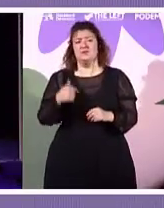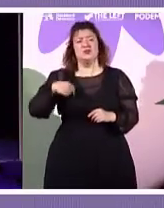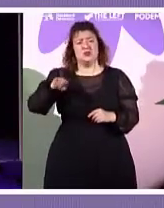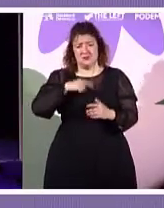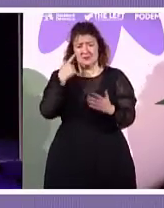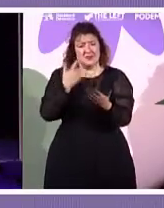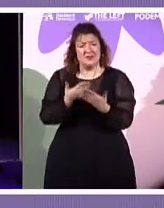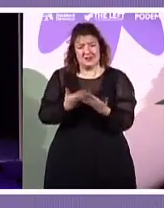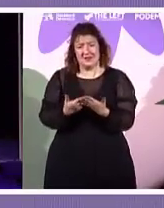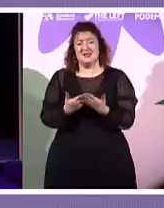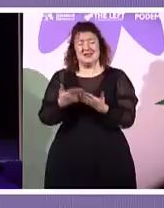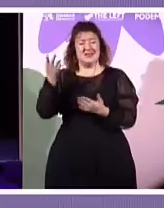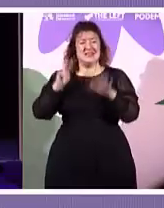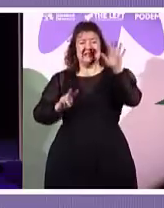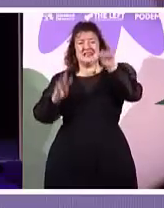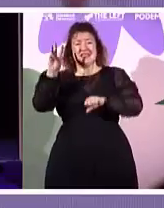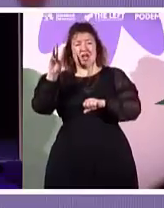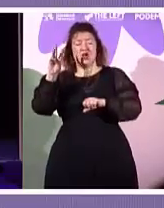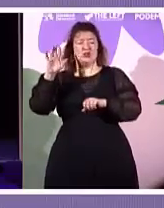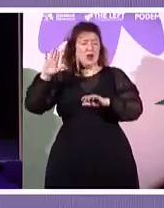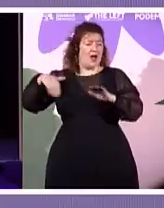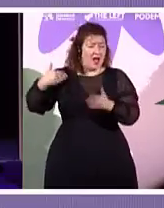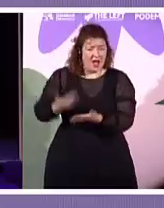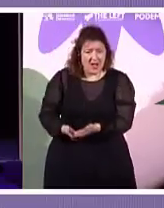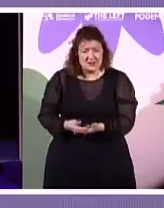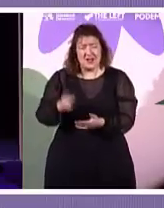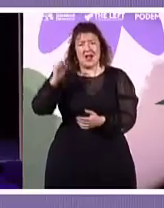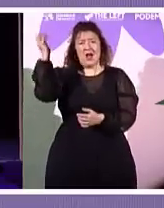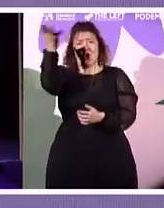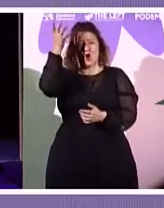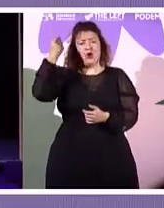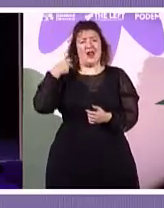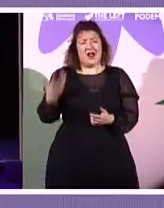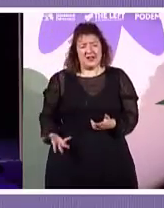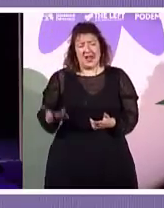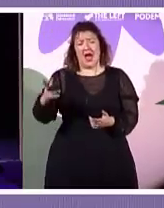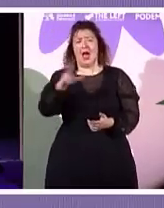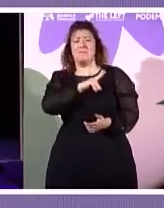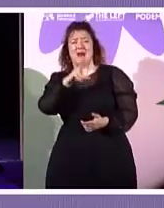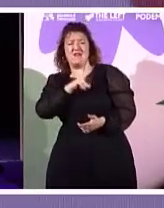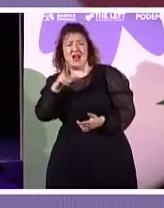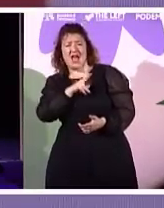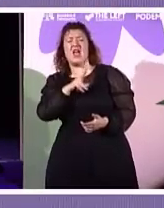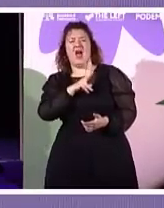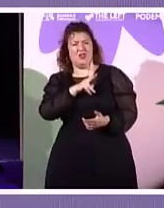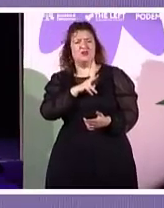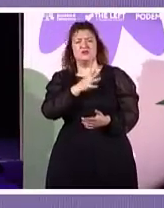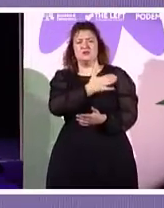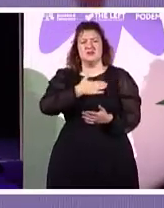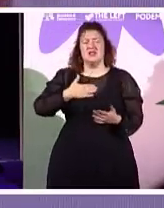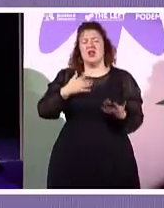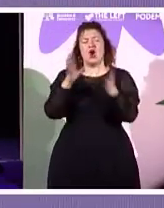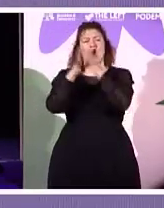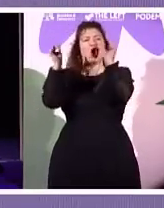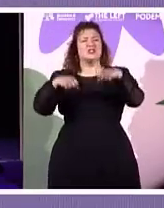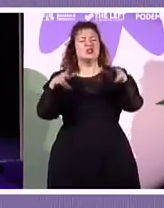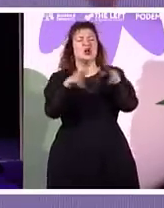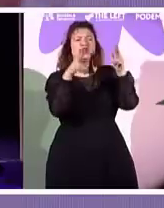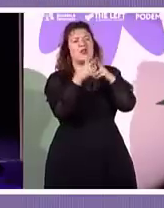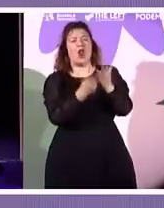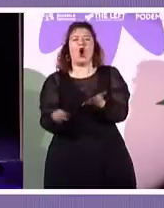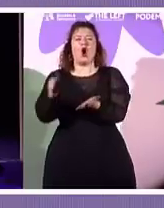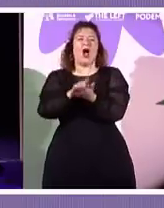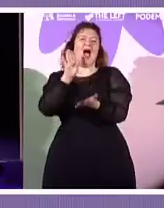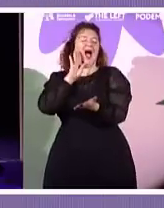al régimen del 78 a las oligarquías a los privilegiados recomponer los consensos sociales y